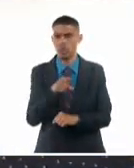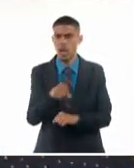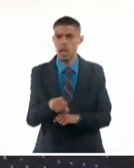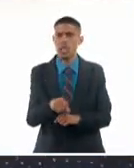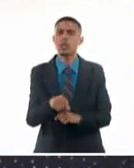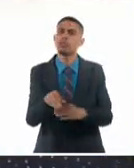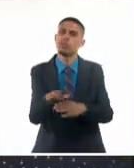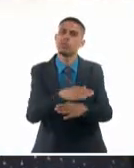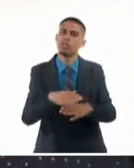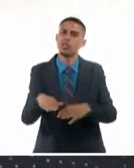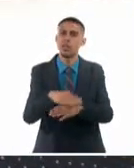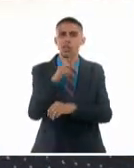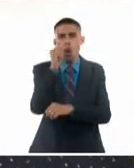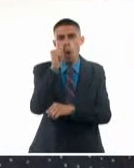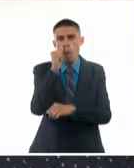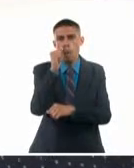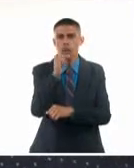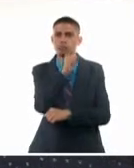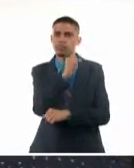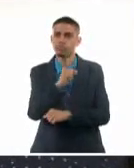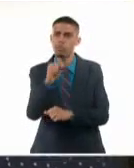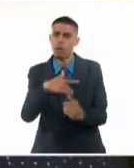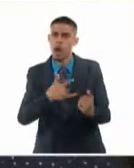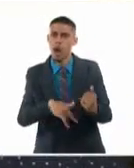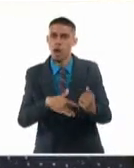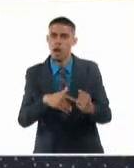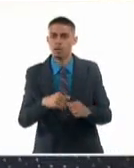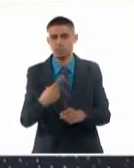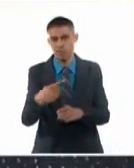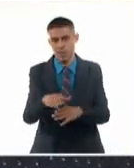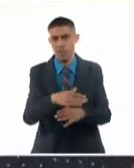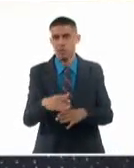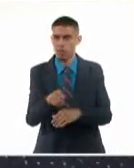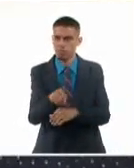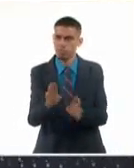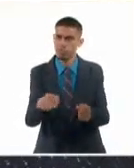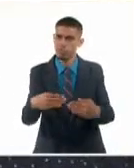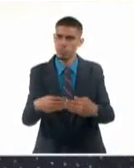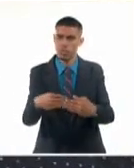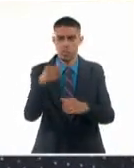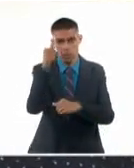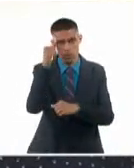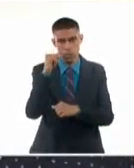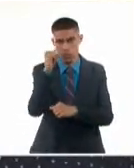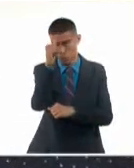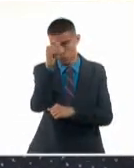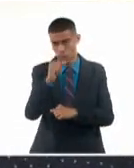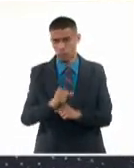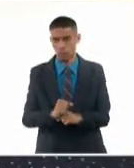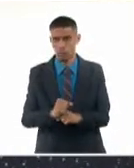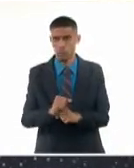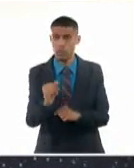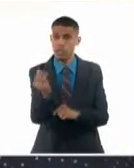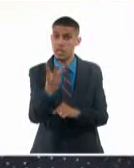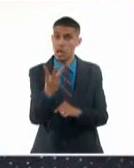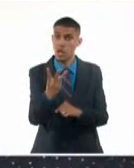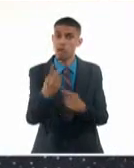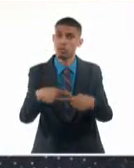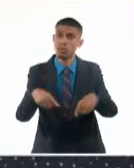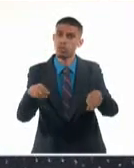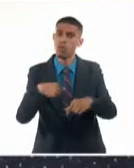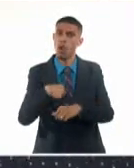va a estar William Vivanco y Gerardo Alfonso en el cierre el domingo. Así que yo creo que son tres conciertos de lujo que invito al